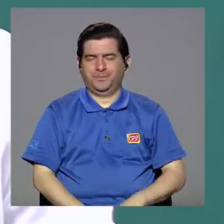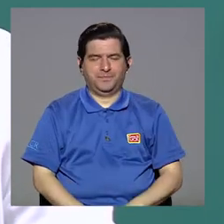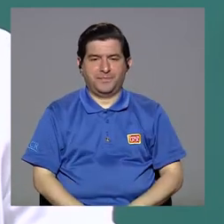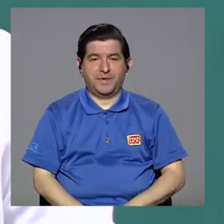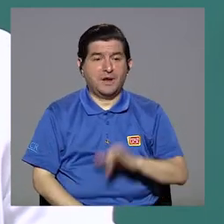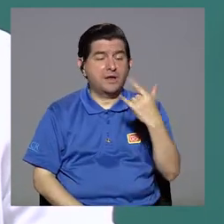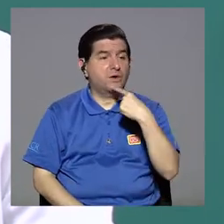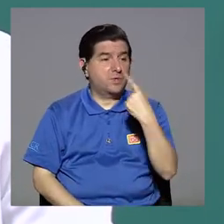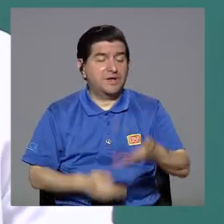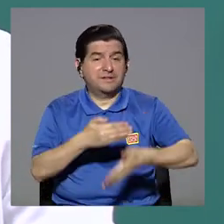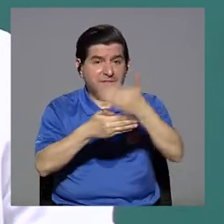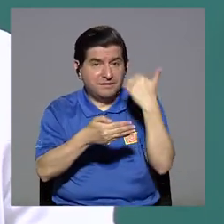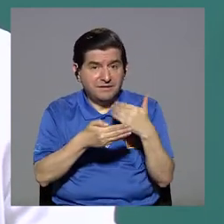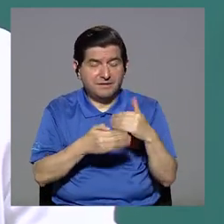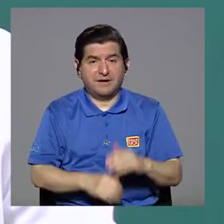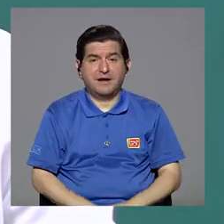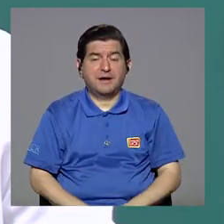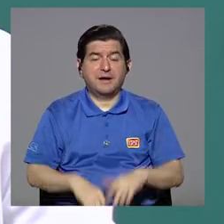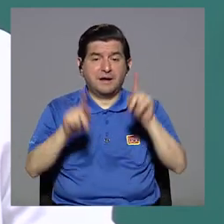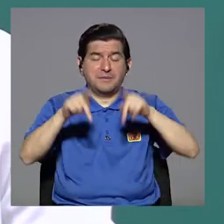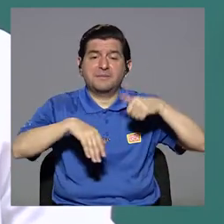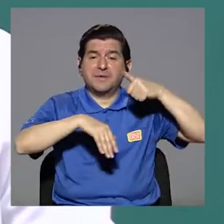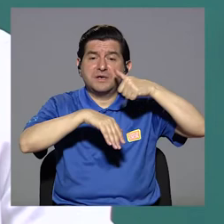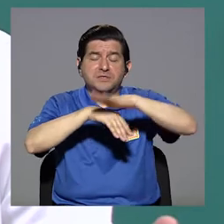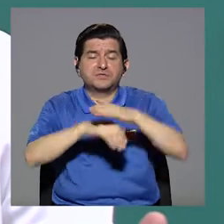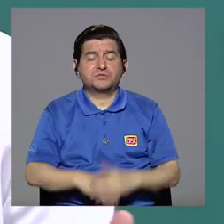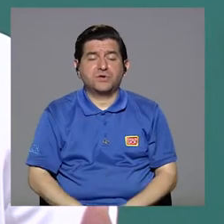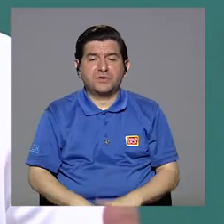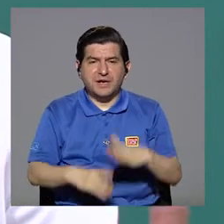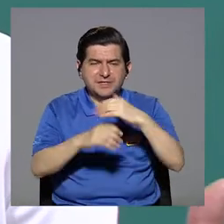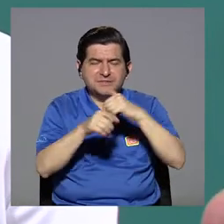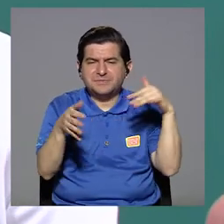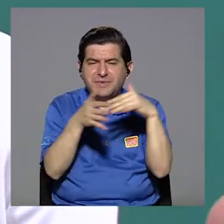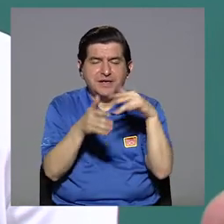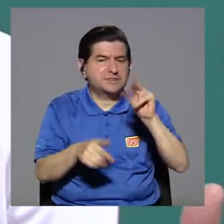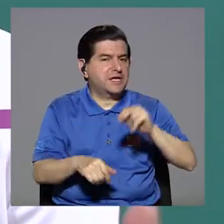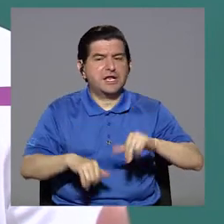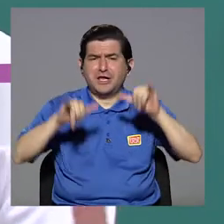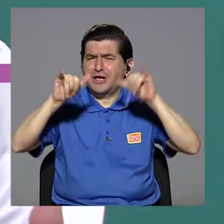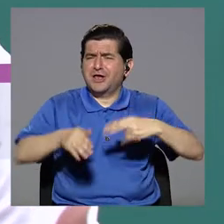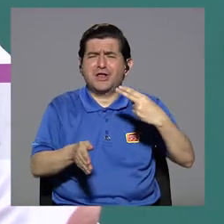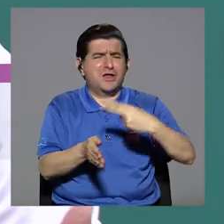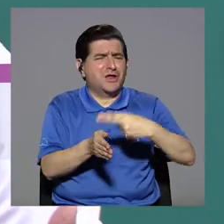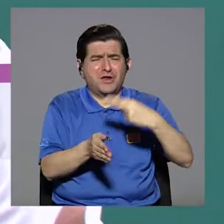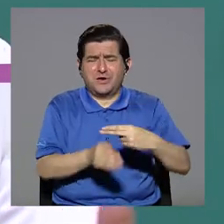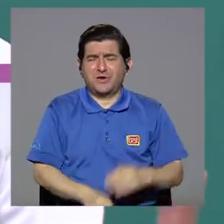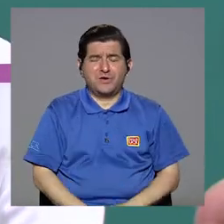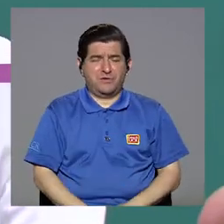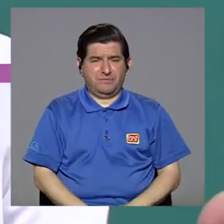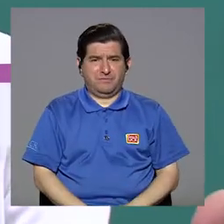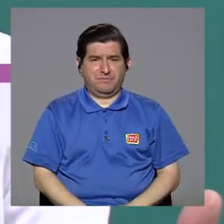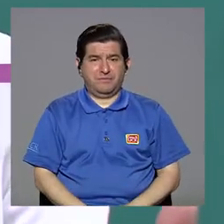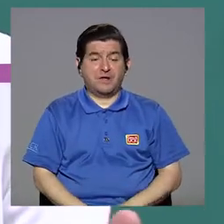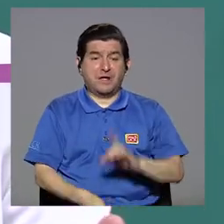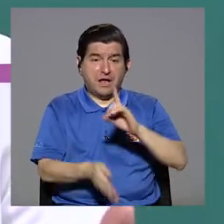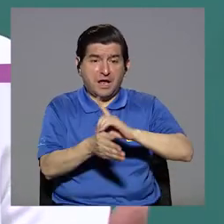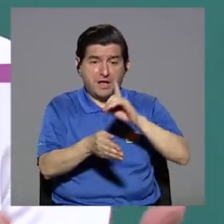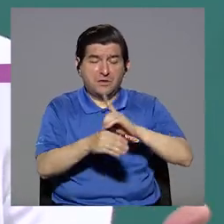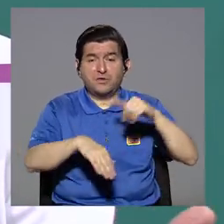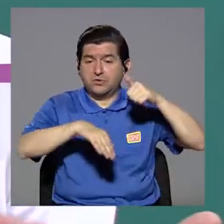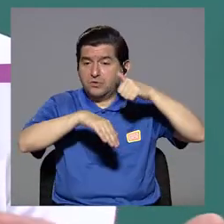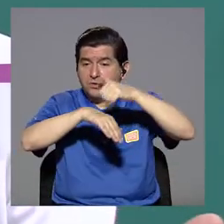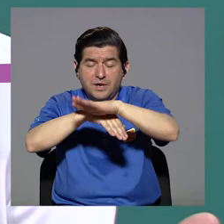como lo mencionaba hace un rato también hay gente que lo mandamos para practicarles estudios para internarlos y para utilizar mejor el recurso